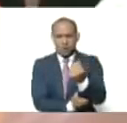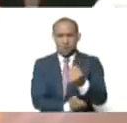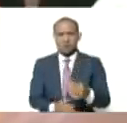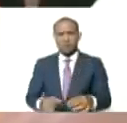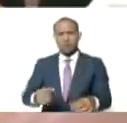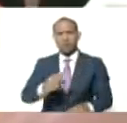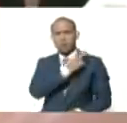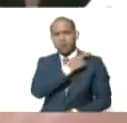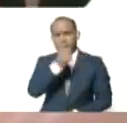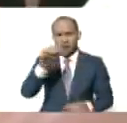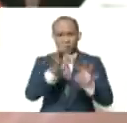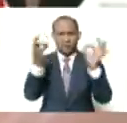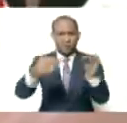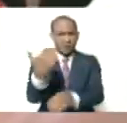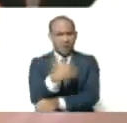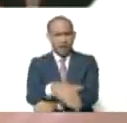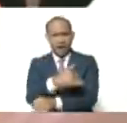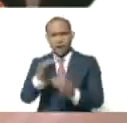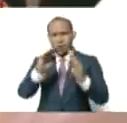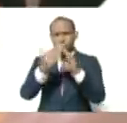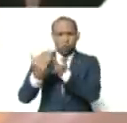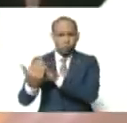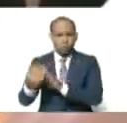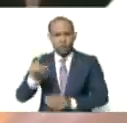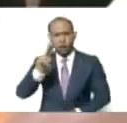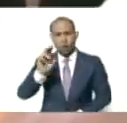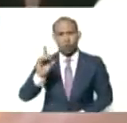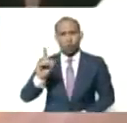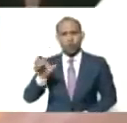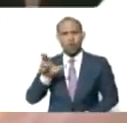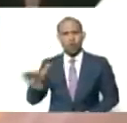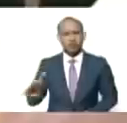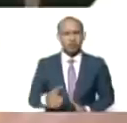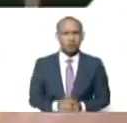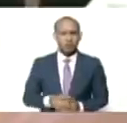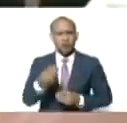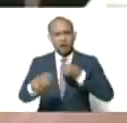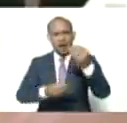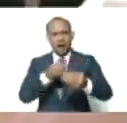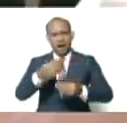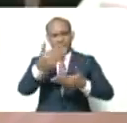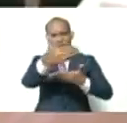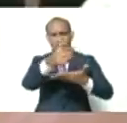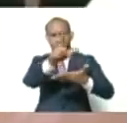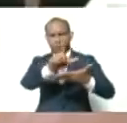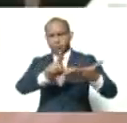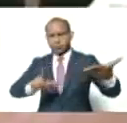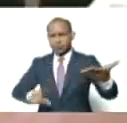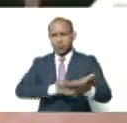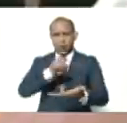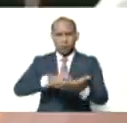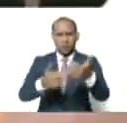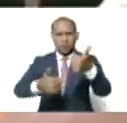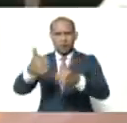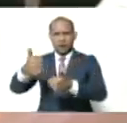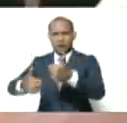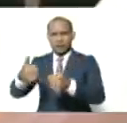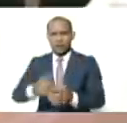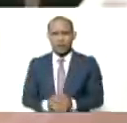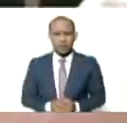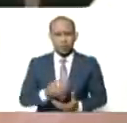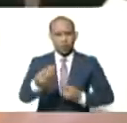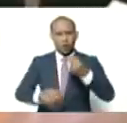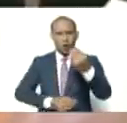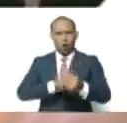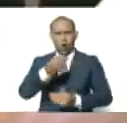de familia, calles, comunidad y VC, para armar la lista de las posibles candidatas y candidatos, realizarla